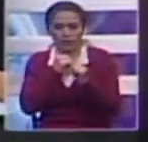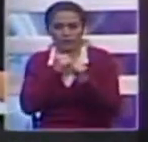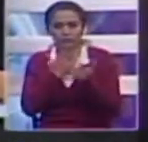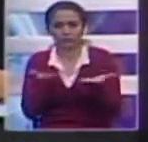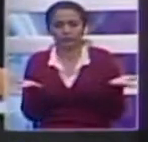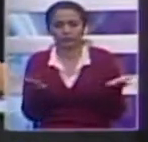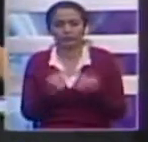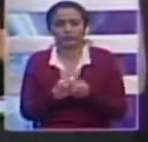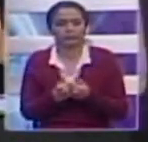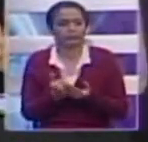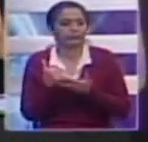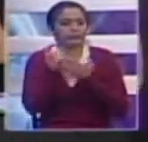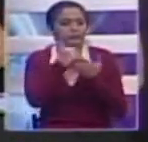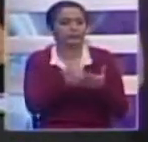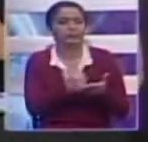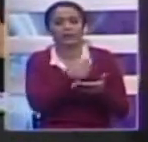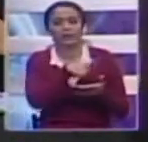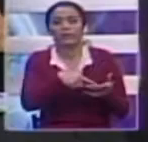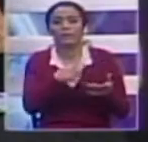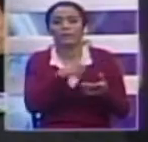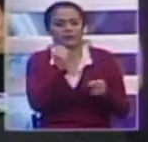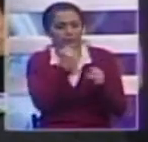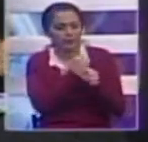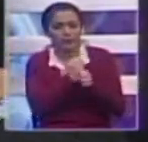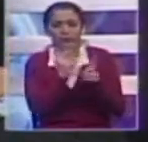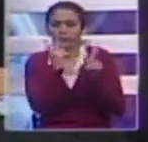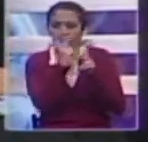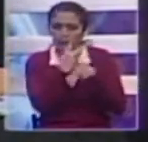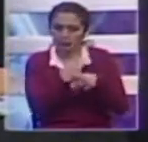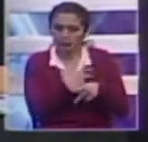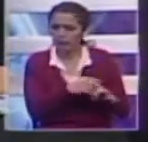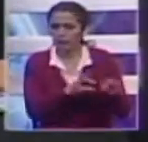productivos y creando casas muy